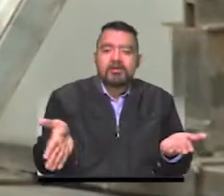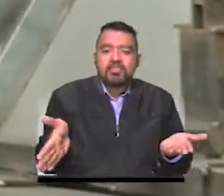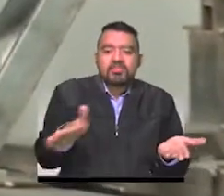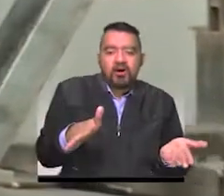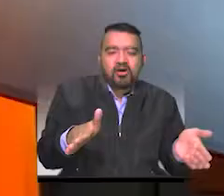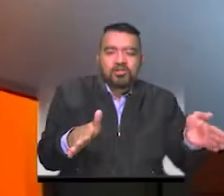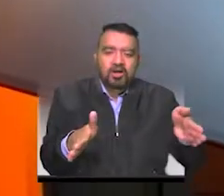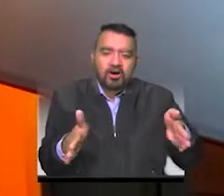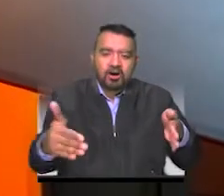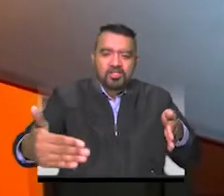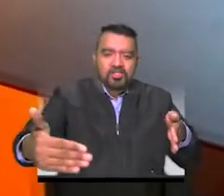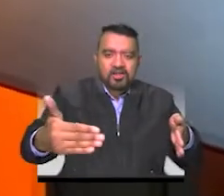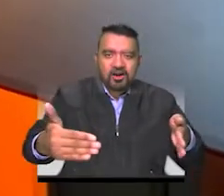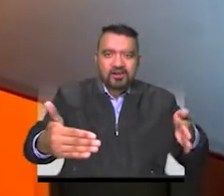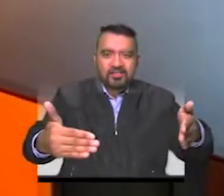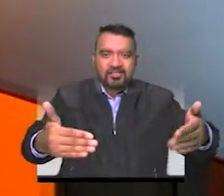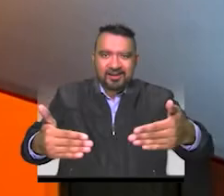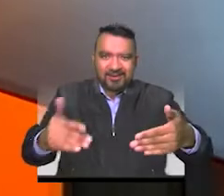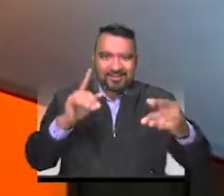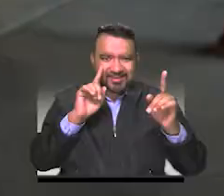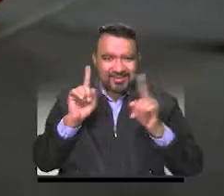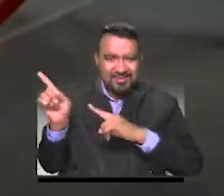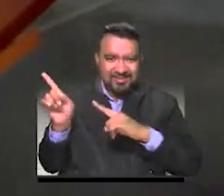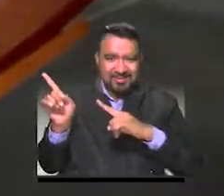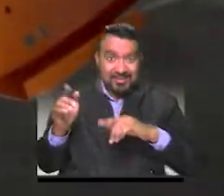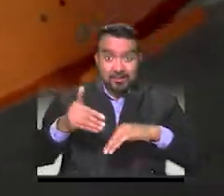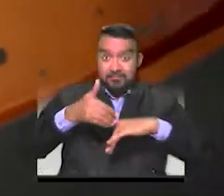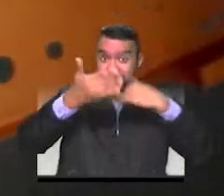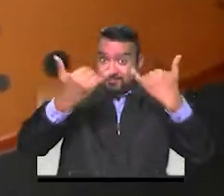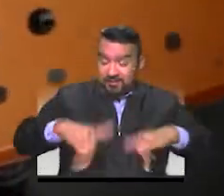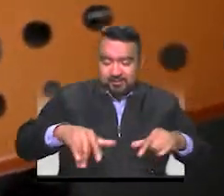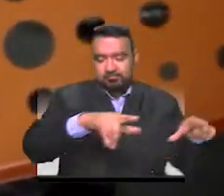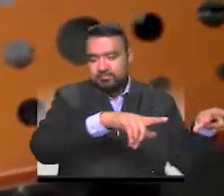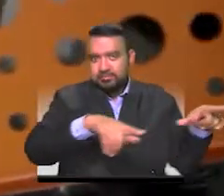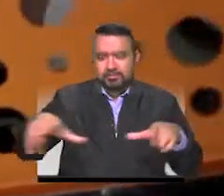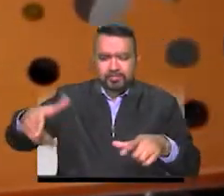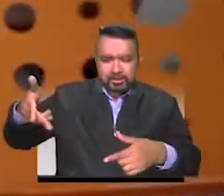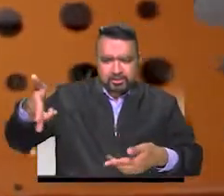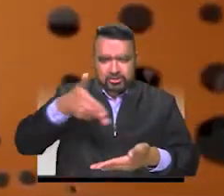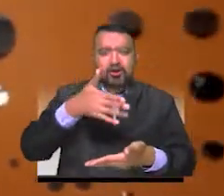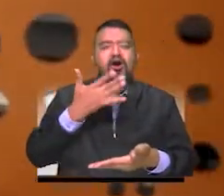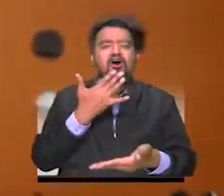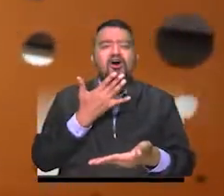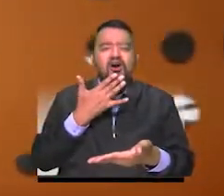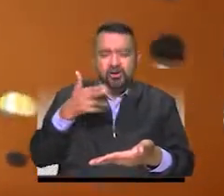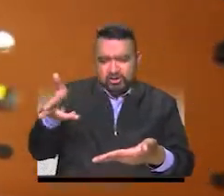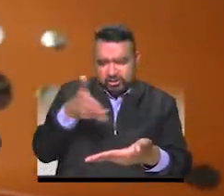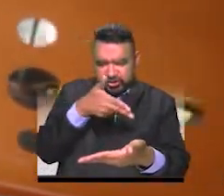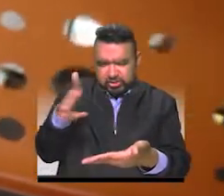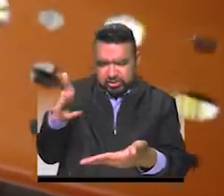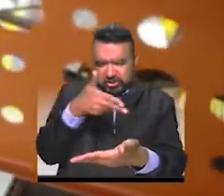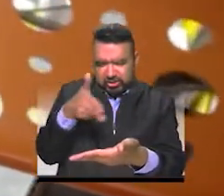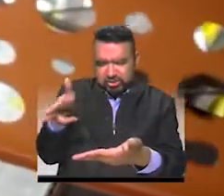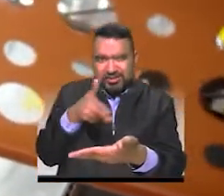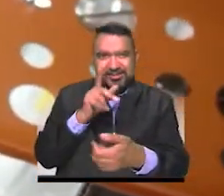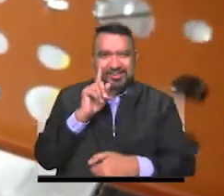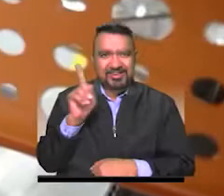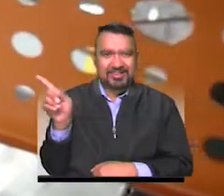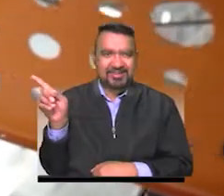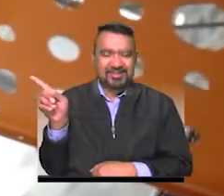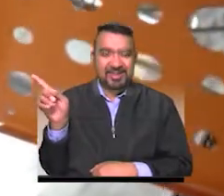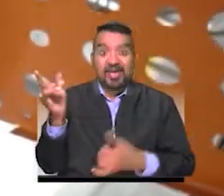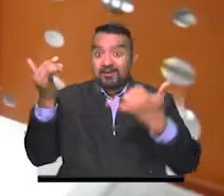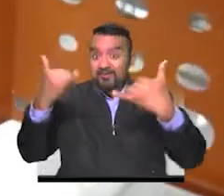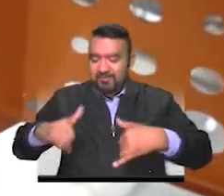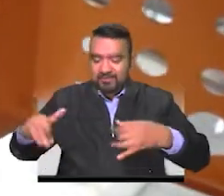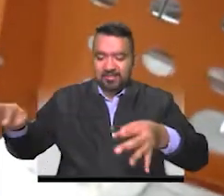suelden, finalmente se pinta y ya salen los muebles listos para ensamblar. Nosotros tenemos una particularidad y